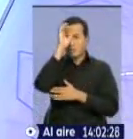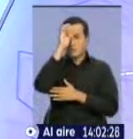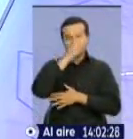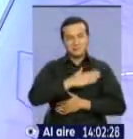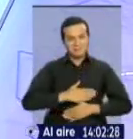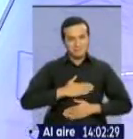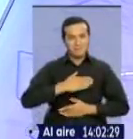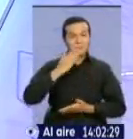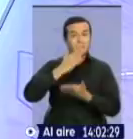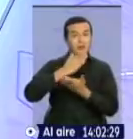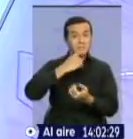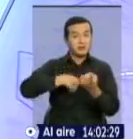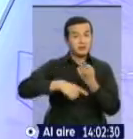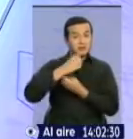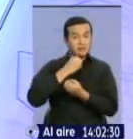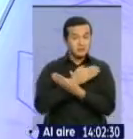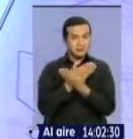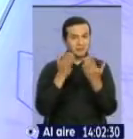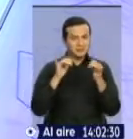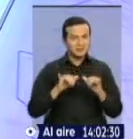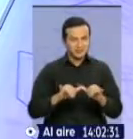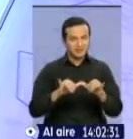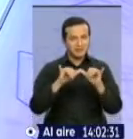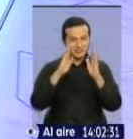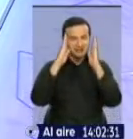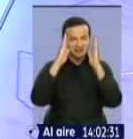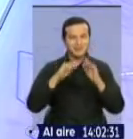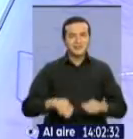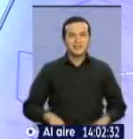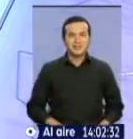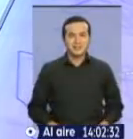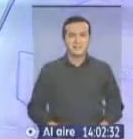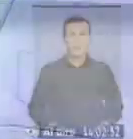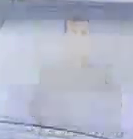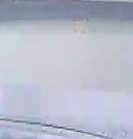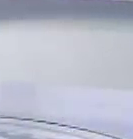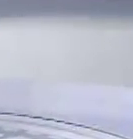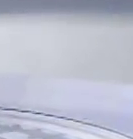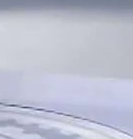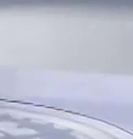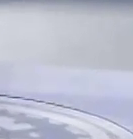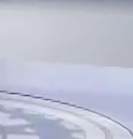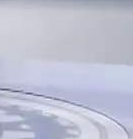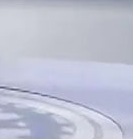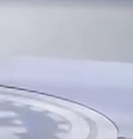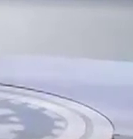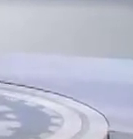Hacemos una pausa. Ya regresamos con más noticias. Quédese con nosotros.